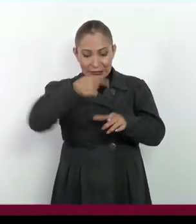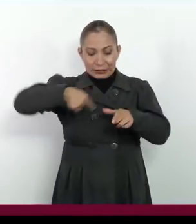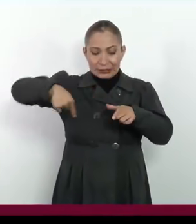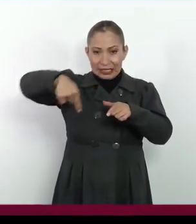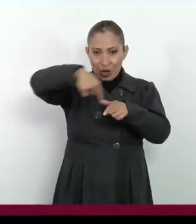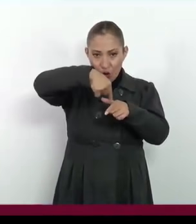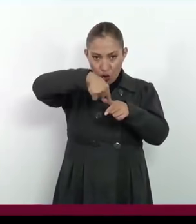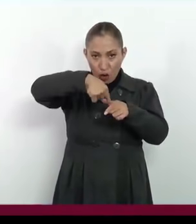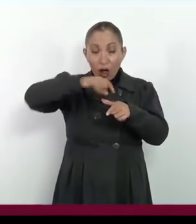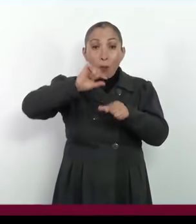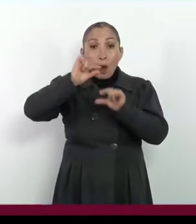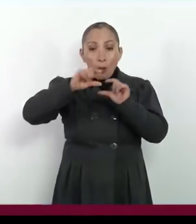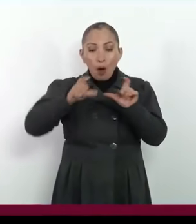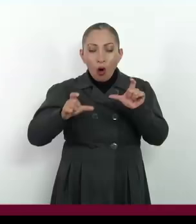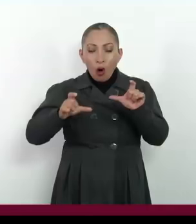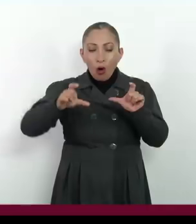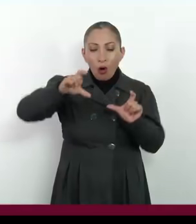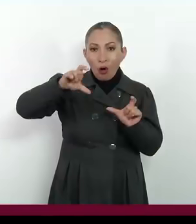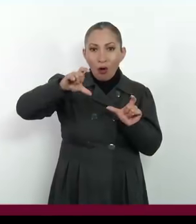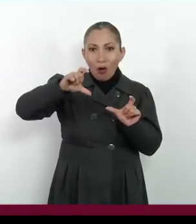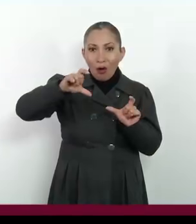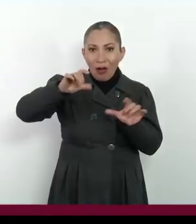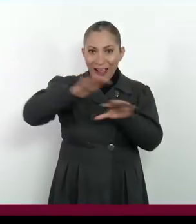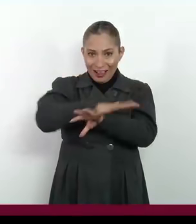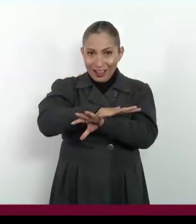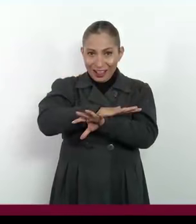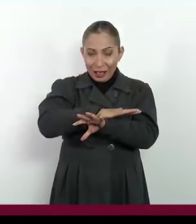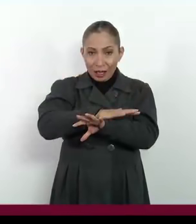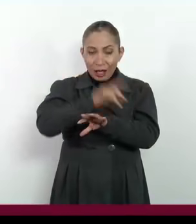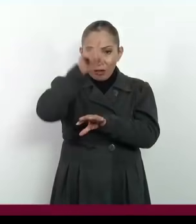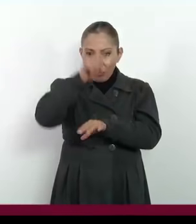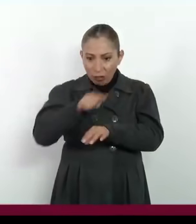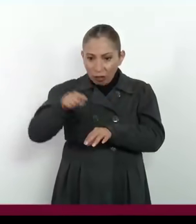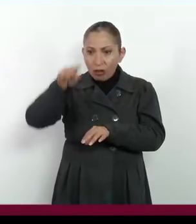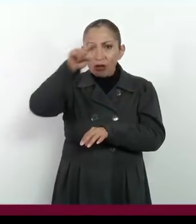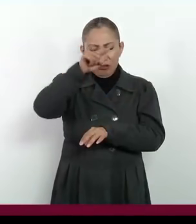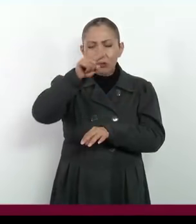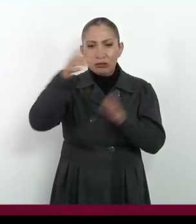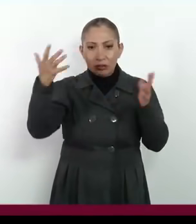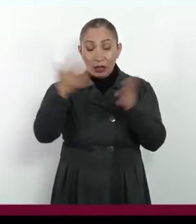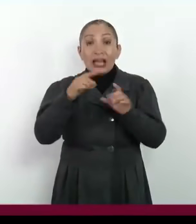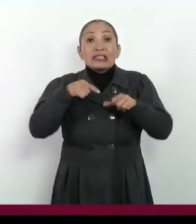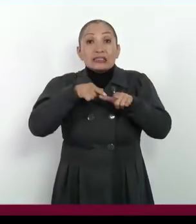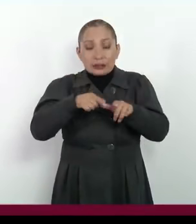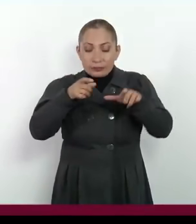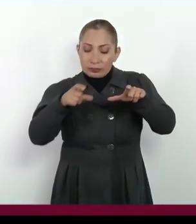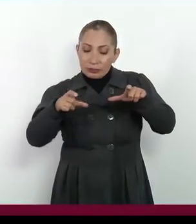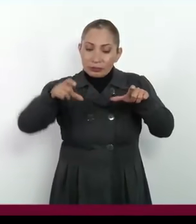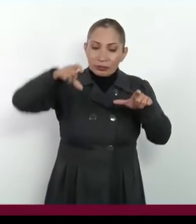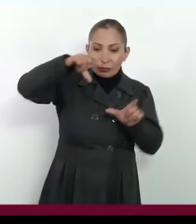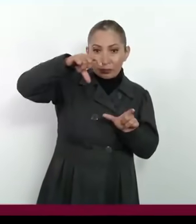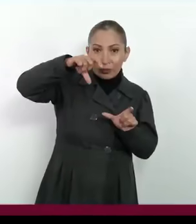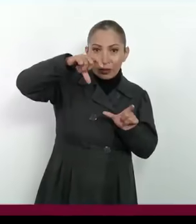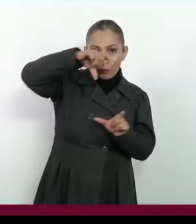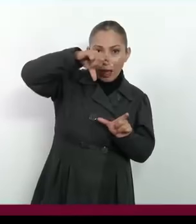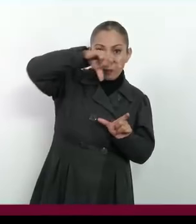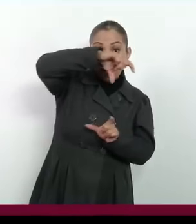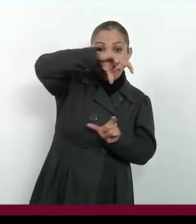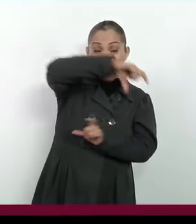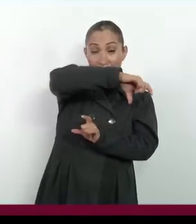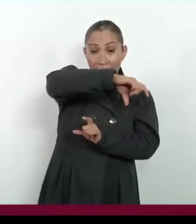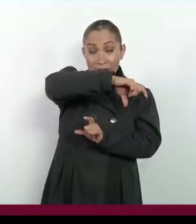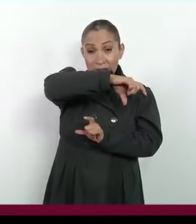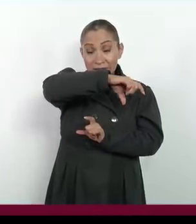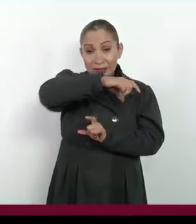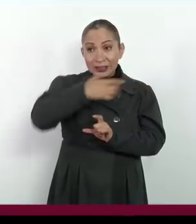Teníamos un círculo y al ir variando, digamos, la inclinación de este plano, nos dio una elipse. Si seguimos inclinando e inclinando e